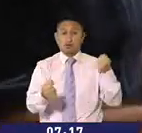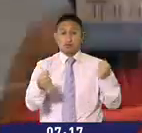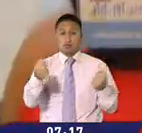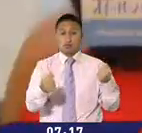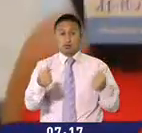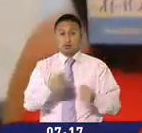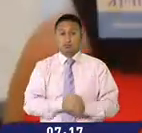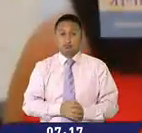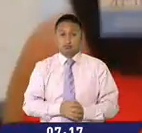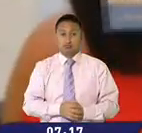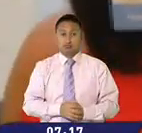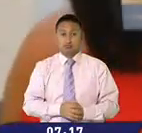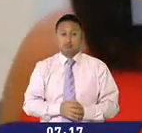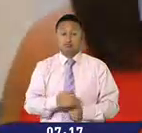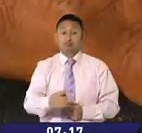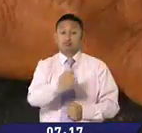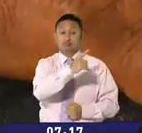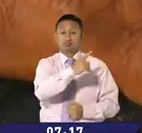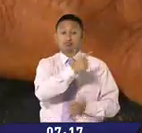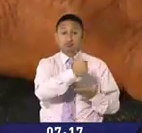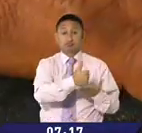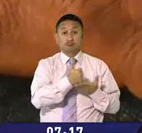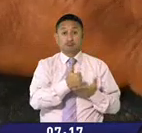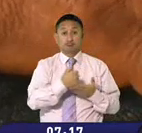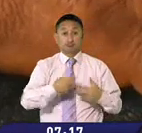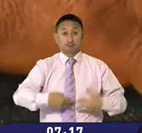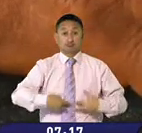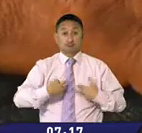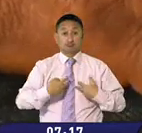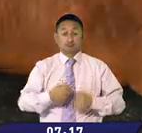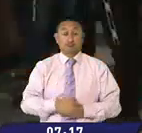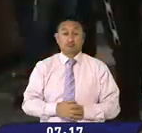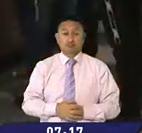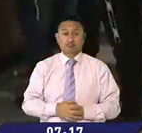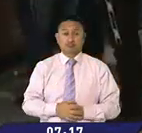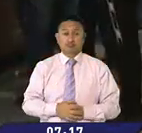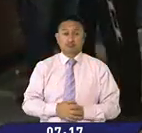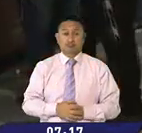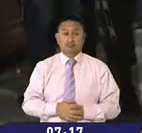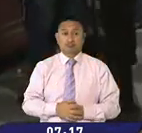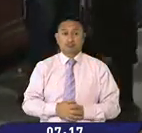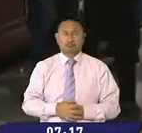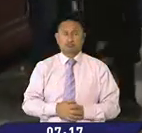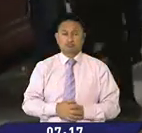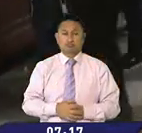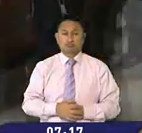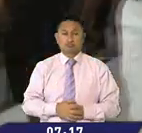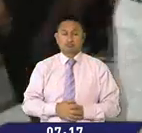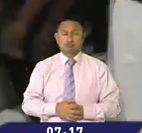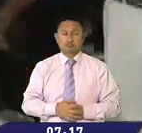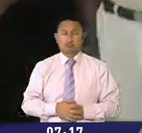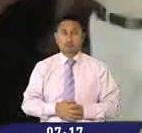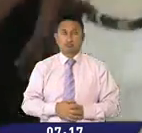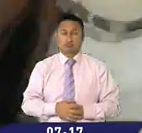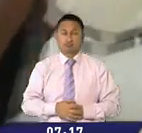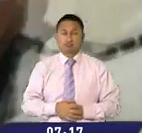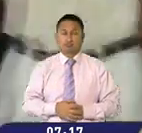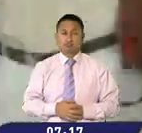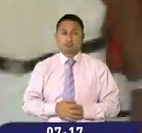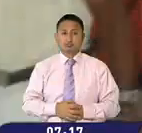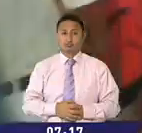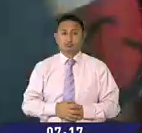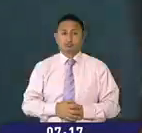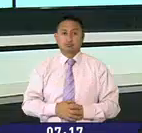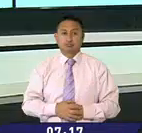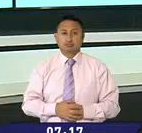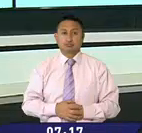de supervivencia. Con cámara de Juan Bustamante, informó Jorge Escobar. Y